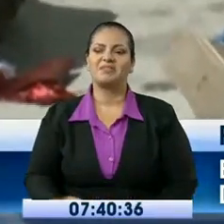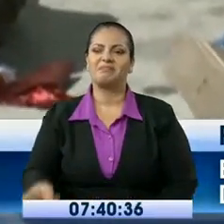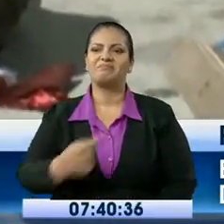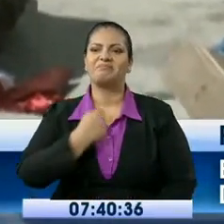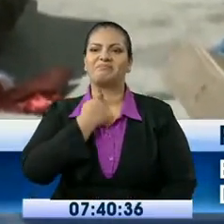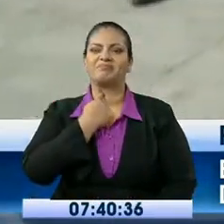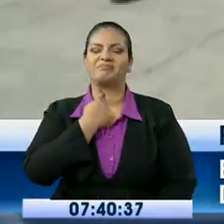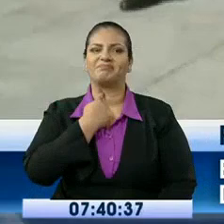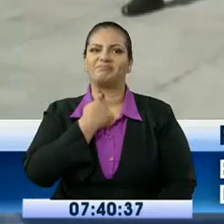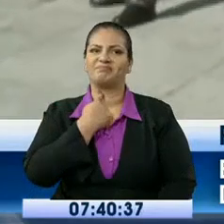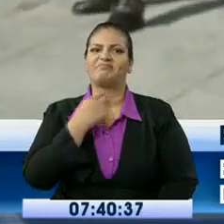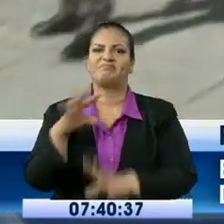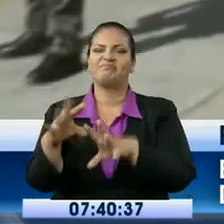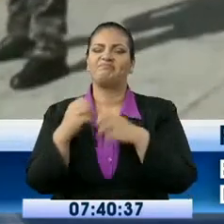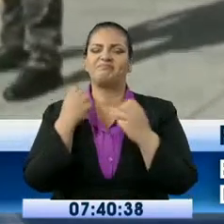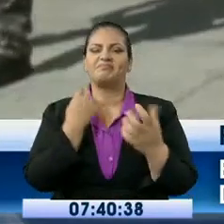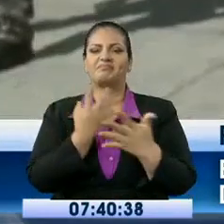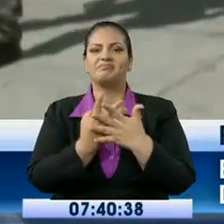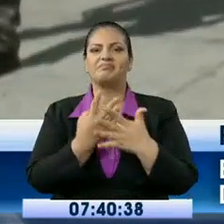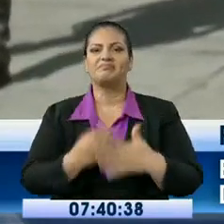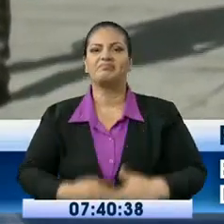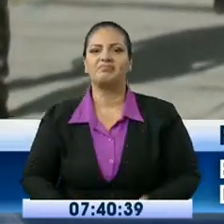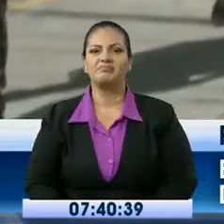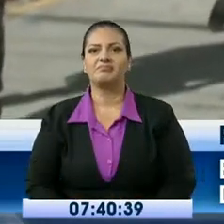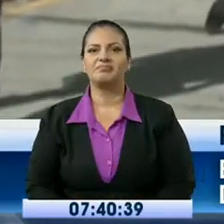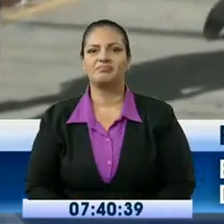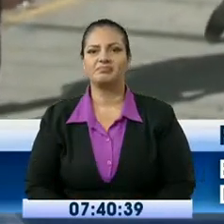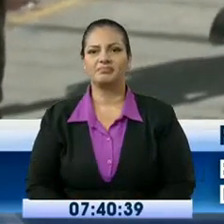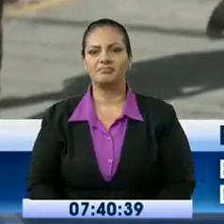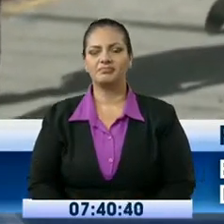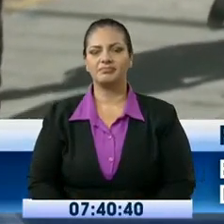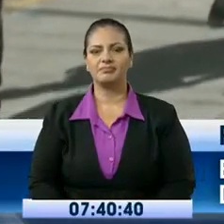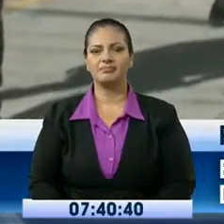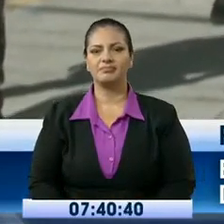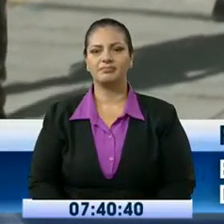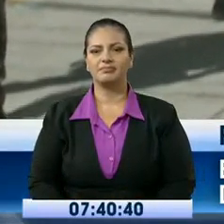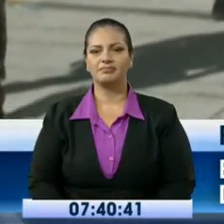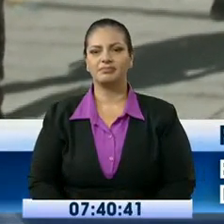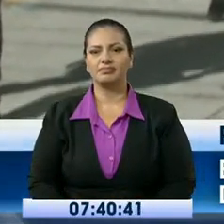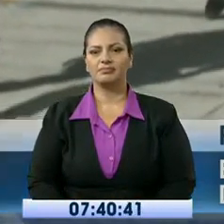quedaron sin pago y sin el pan de pascuas en killing form of ivan casa men